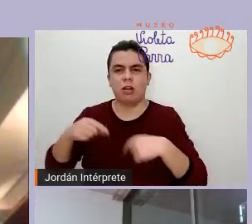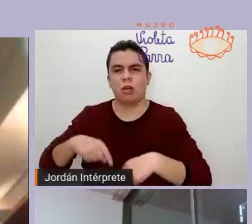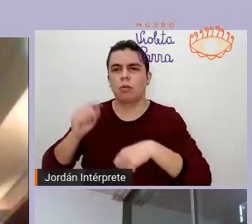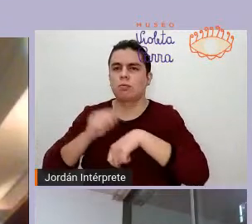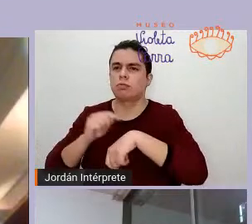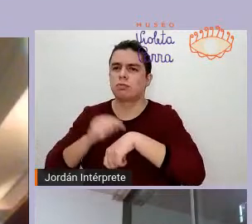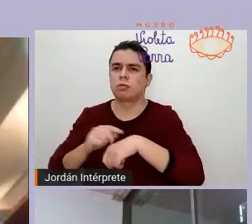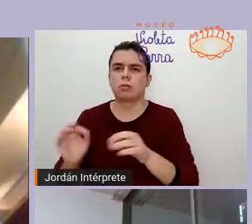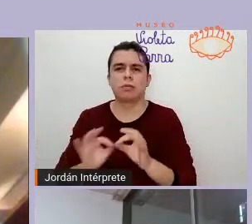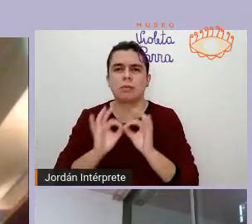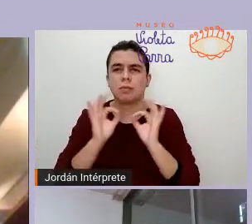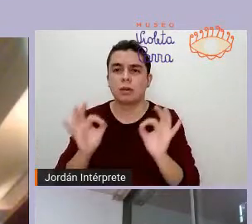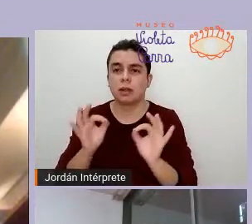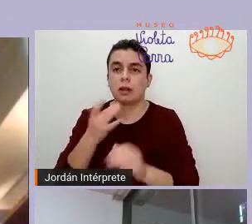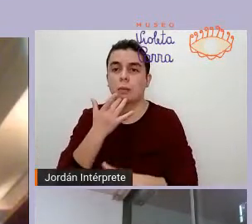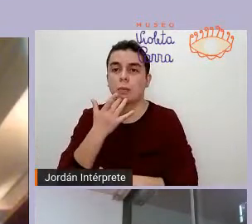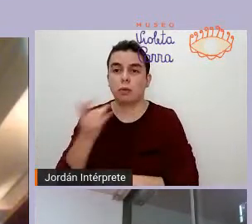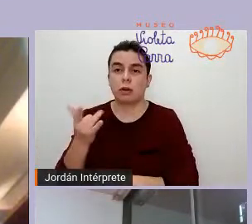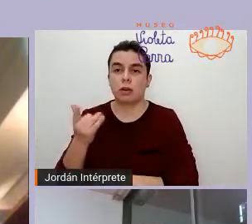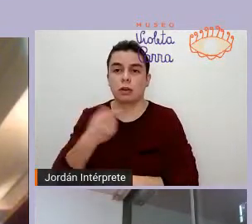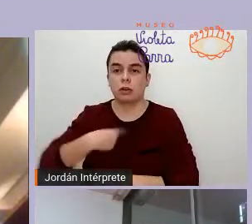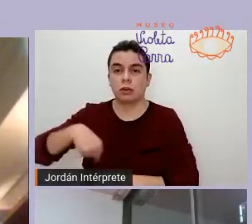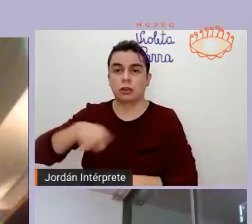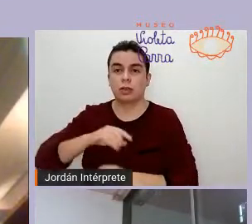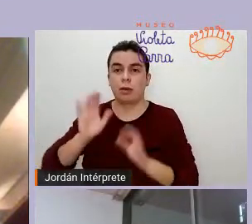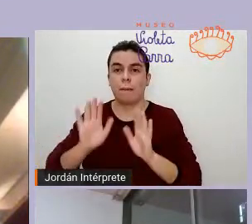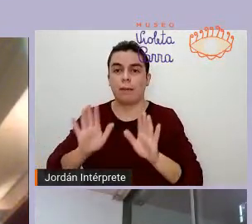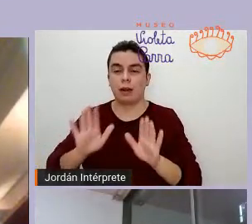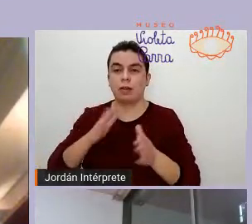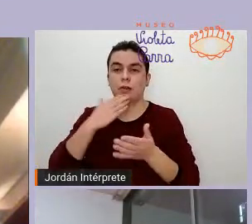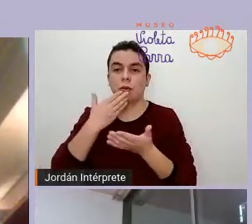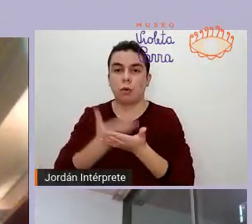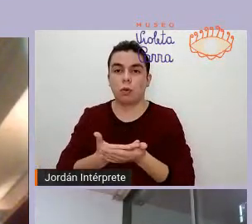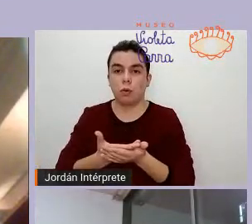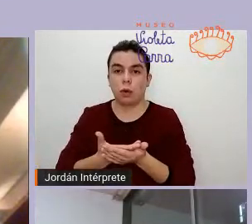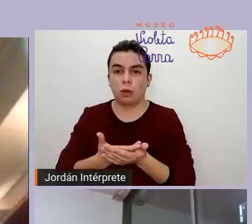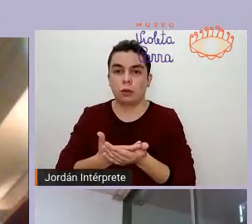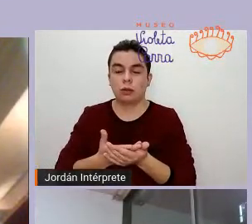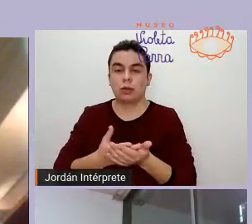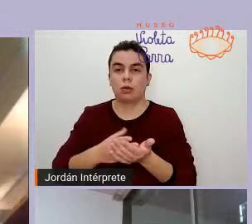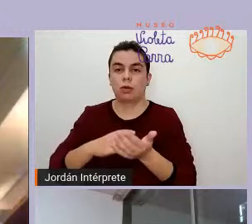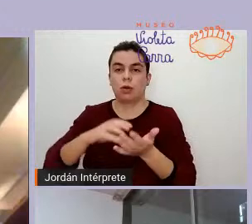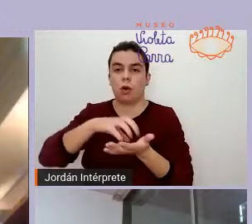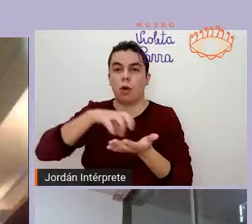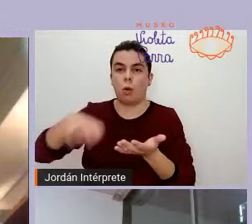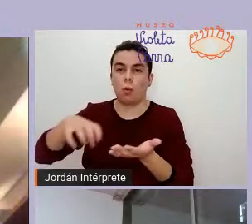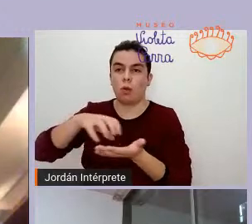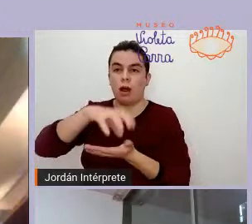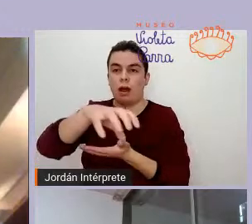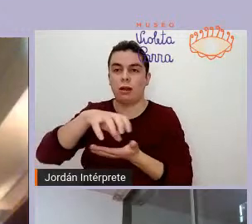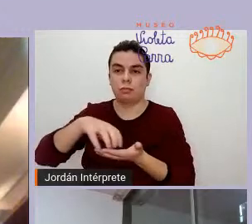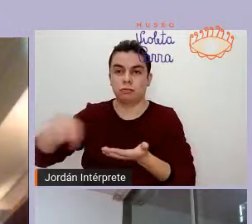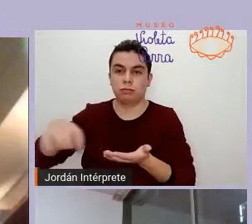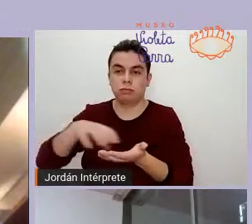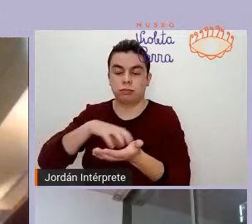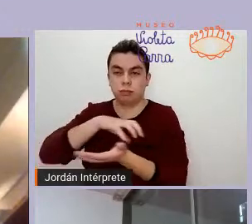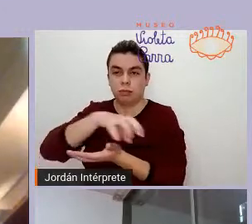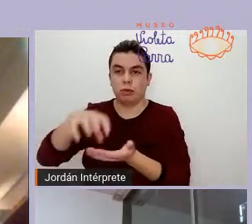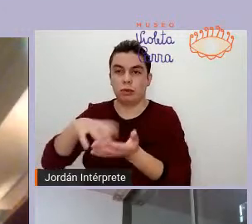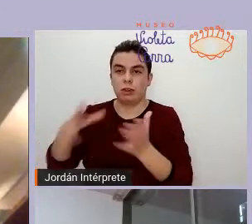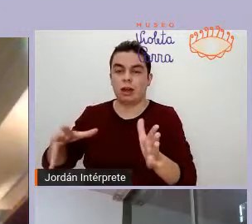esperado el desconfinamiento de nuestras comunas para realmente homenajear y dar